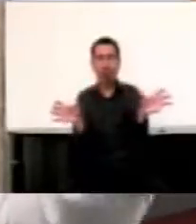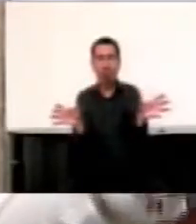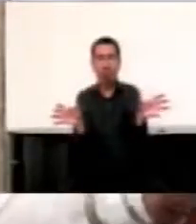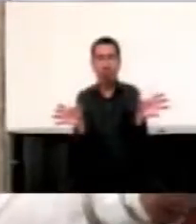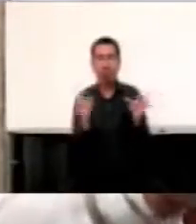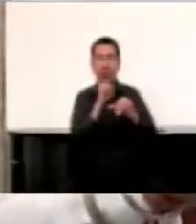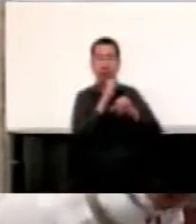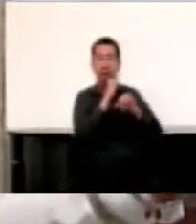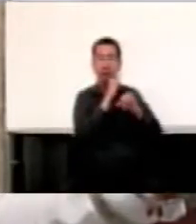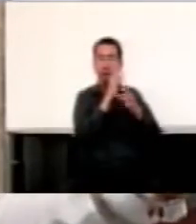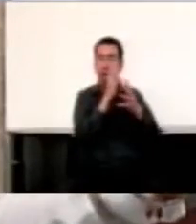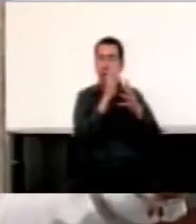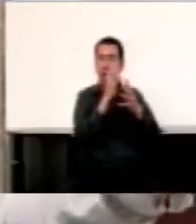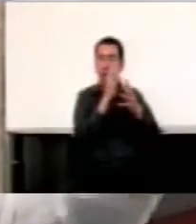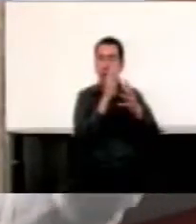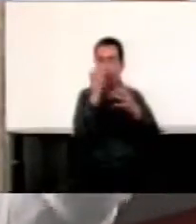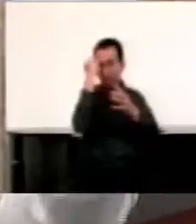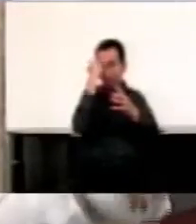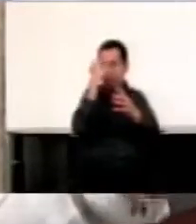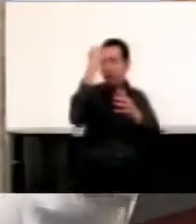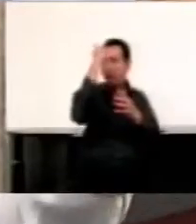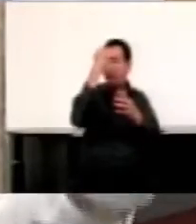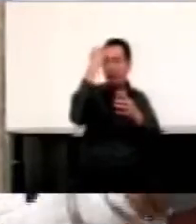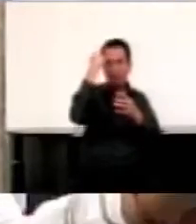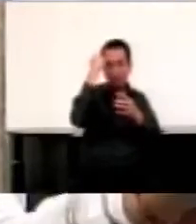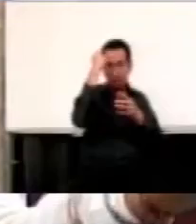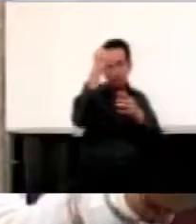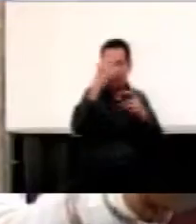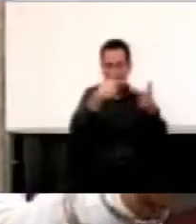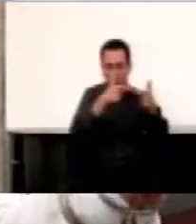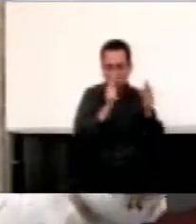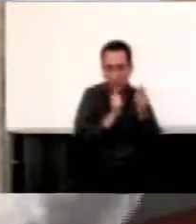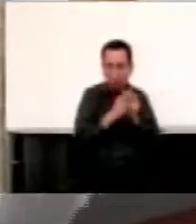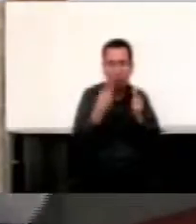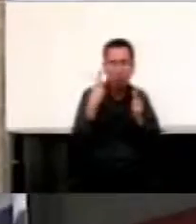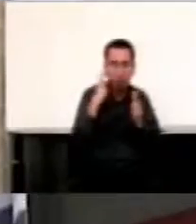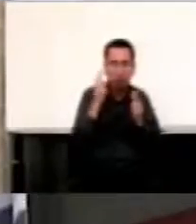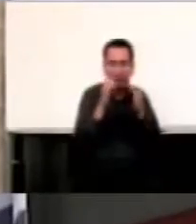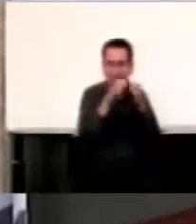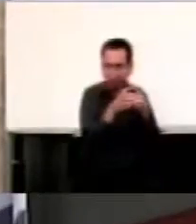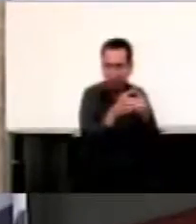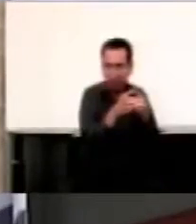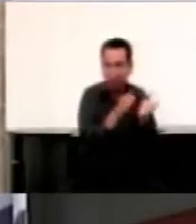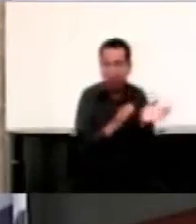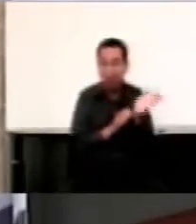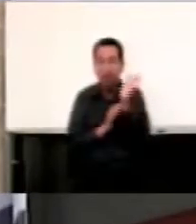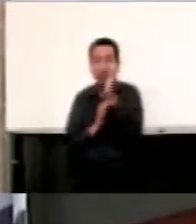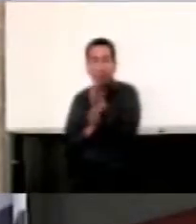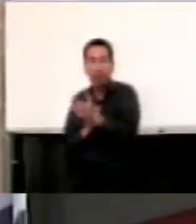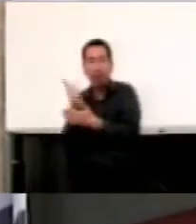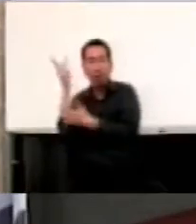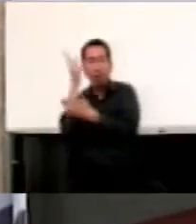plataformas políticas que registra un partido y las políticas